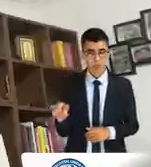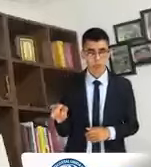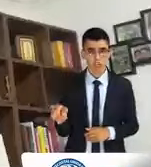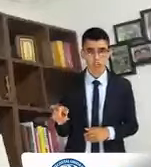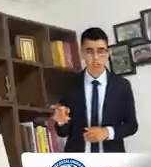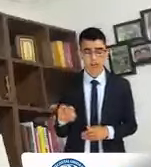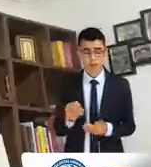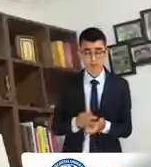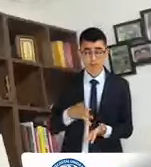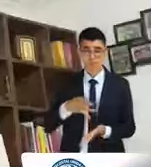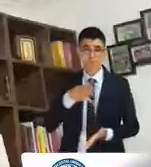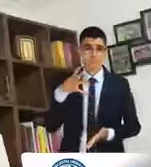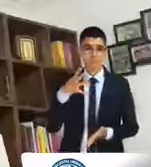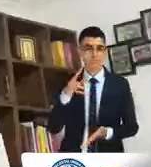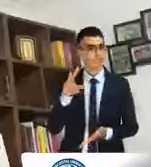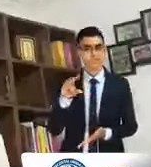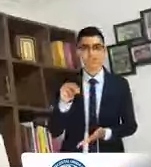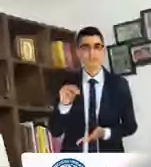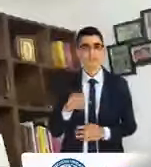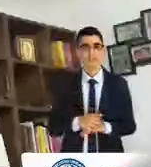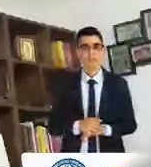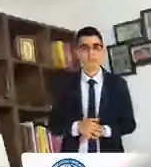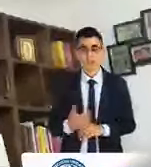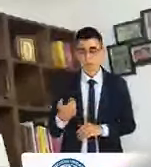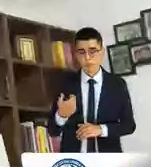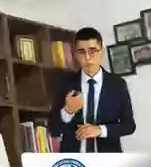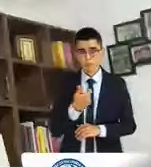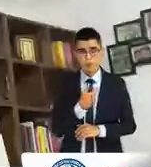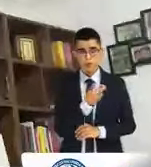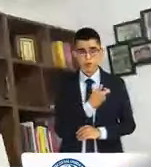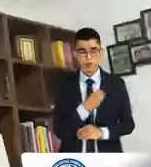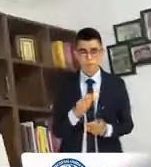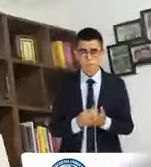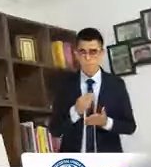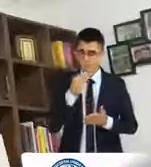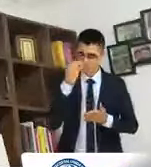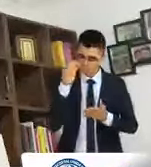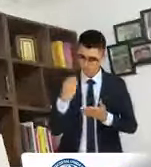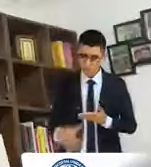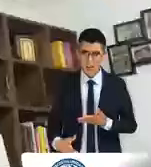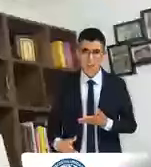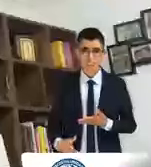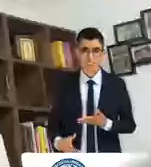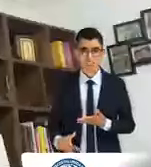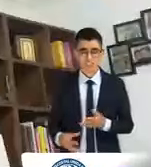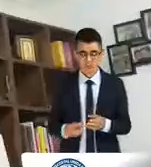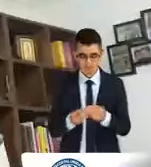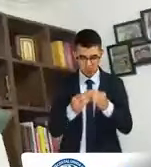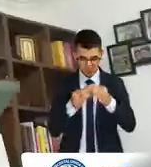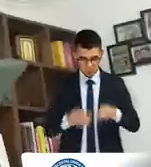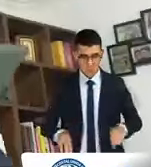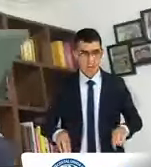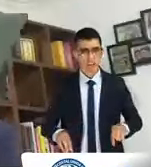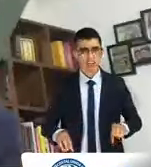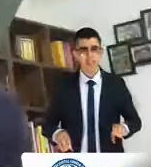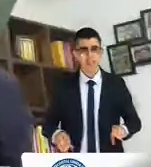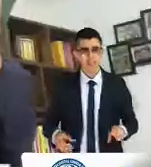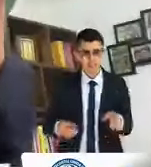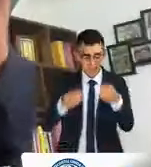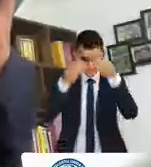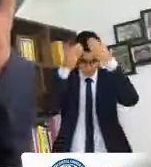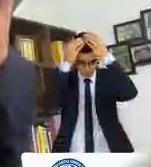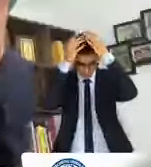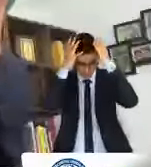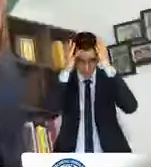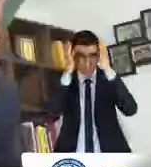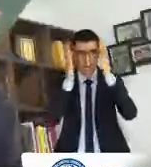llega con un frasco de perfume costoso, lo quiebra y se lo derrama íntegro a